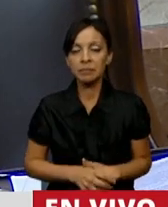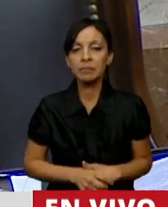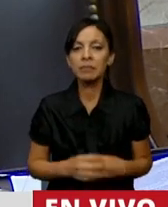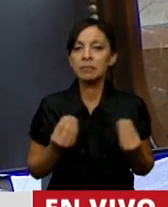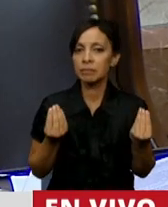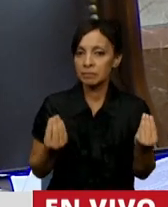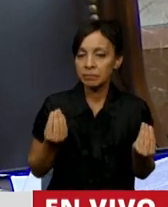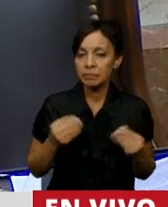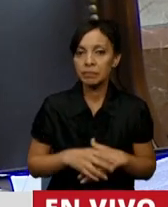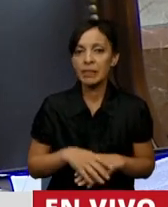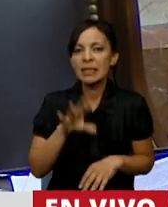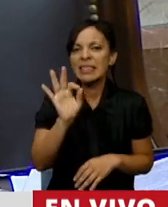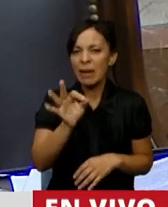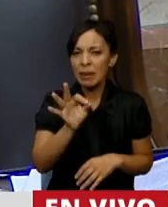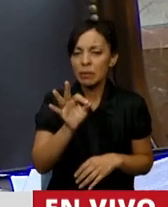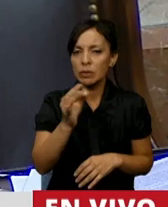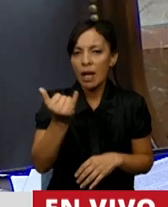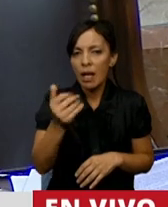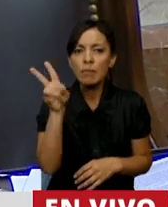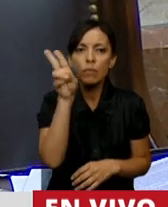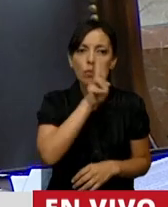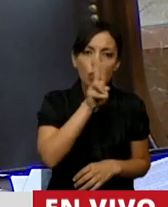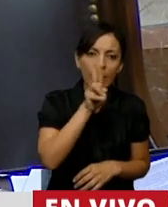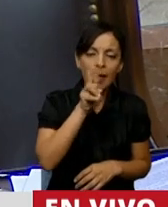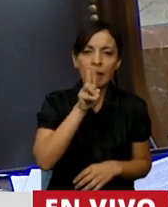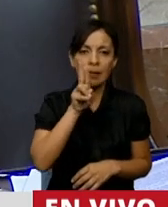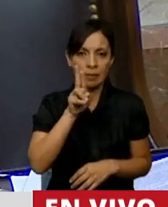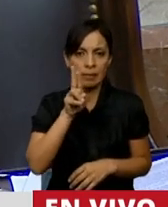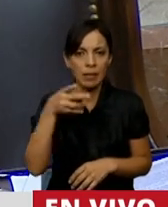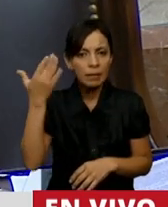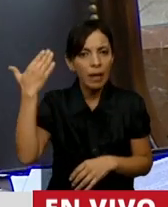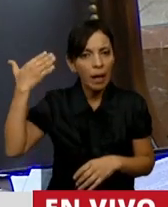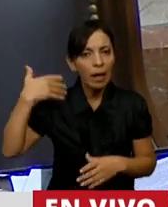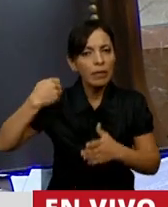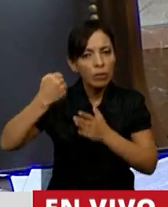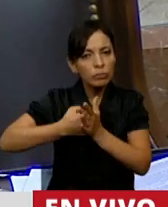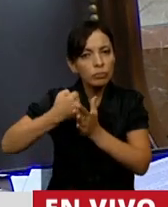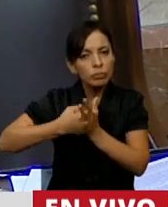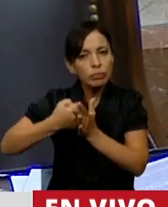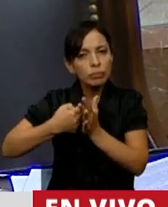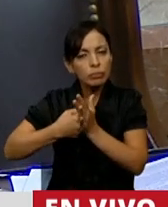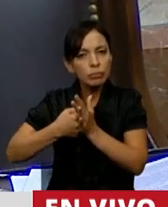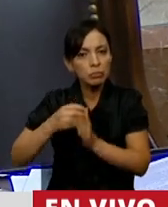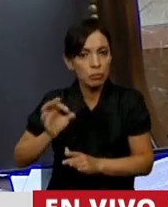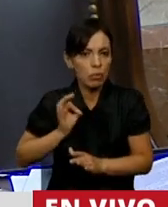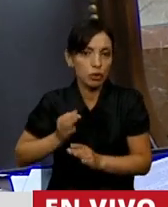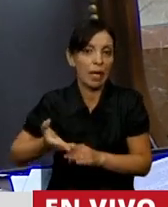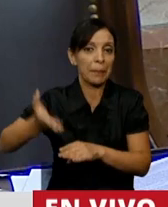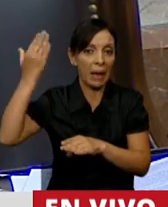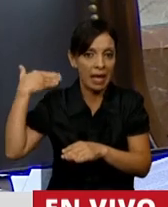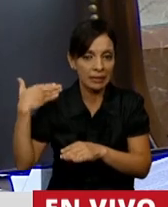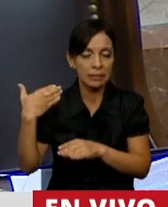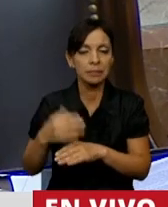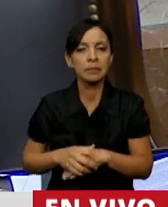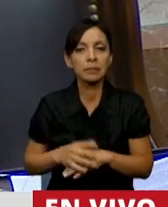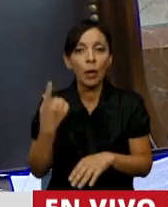Porque si bien sabemos que hay muchas mujeres que venían peleando por esto hace muchos años, pero